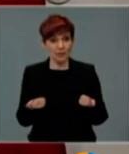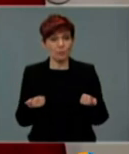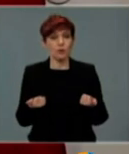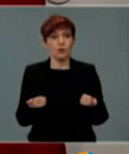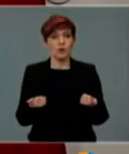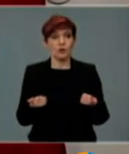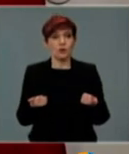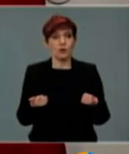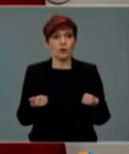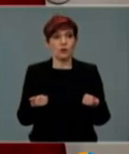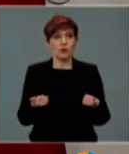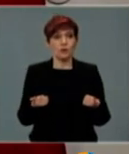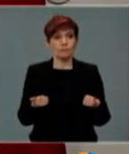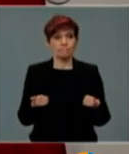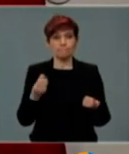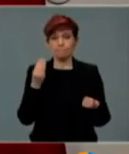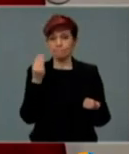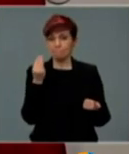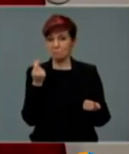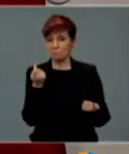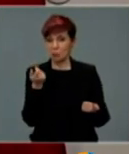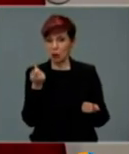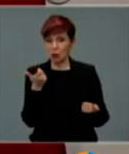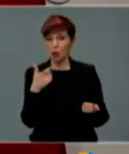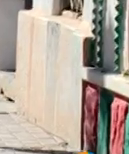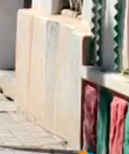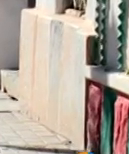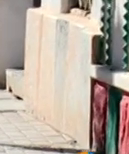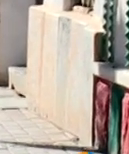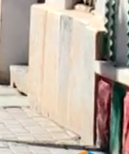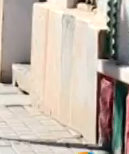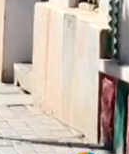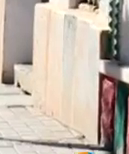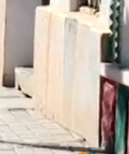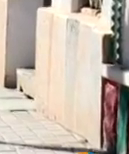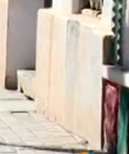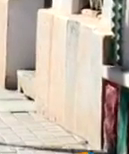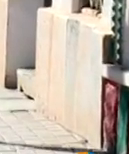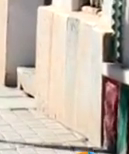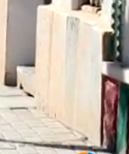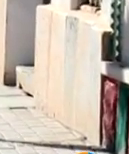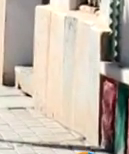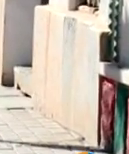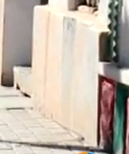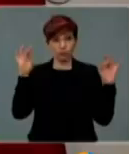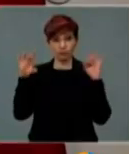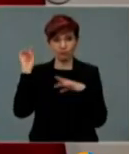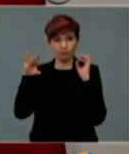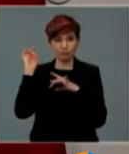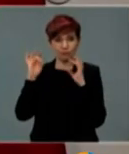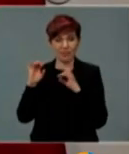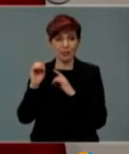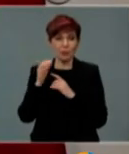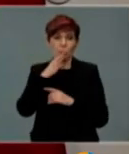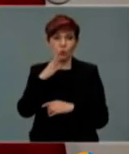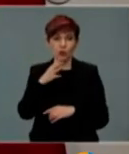que hayan más casos de los que antes se consideraban como anecdóticos lo cual hay una infravaloración del